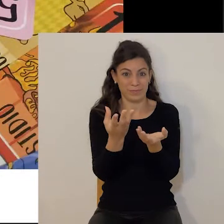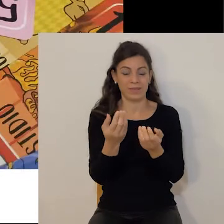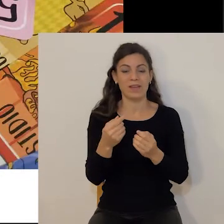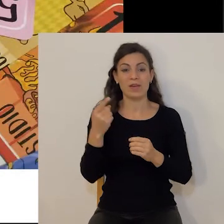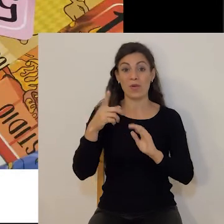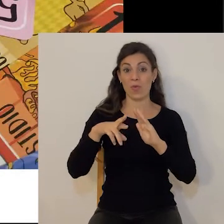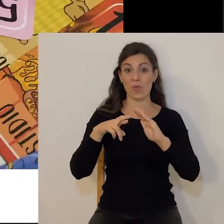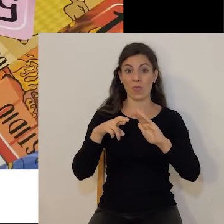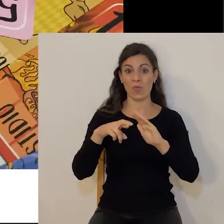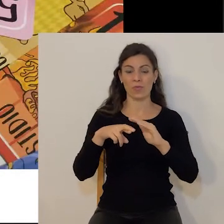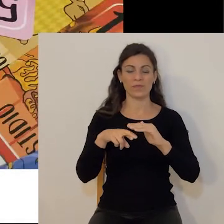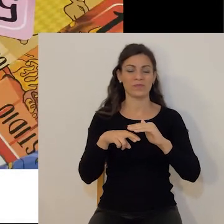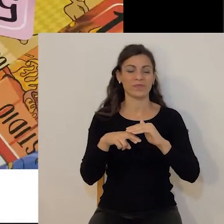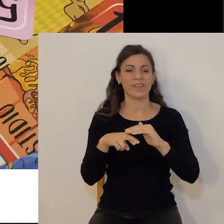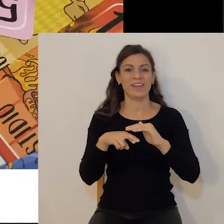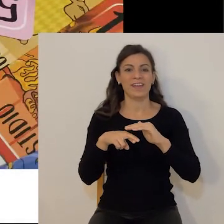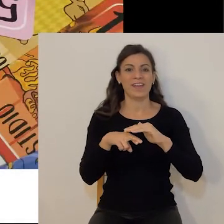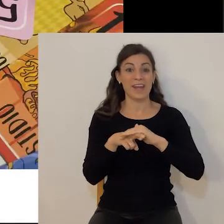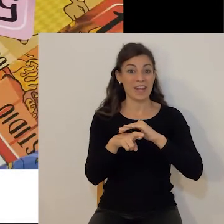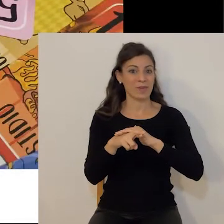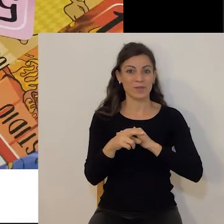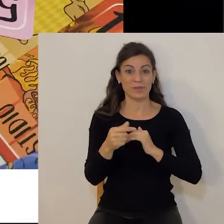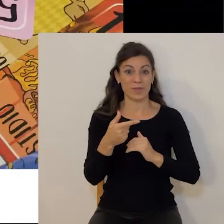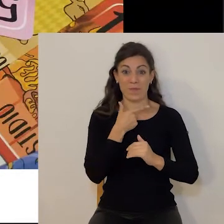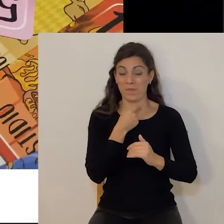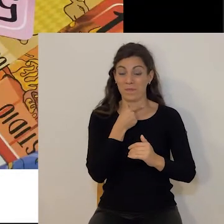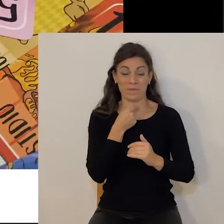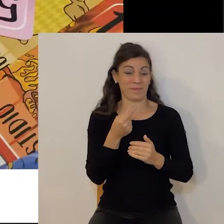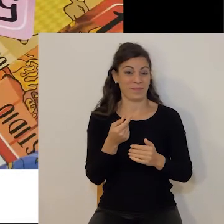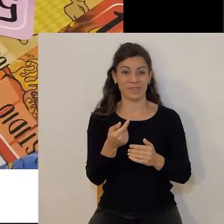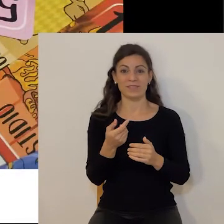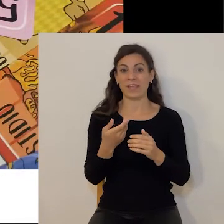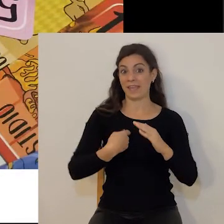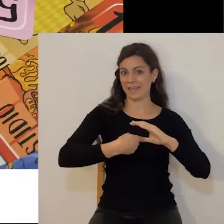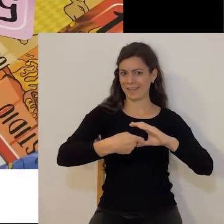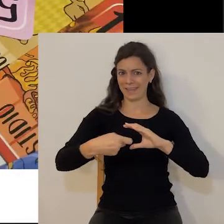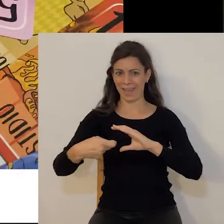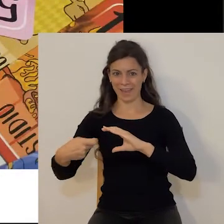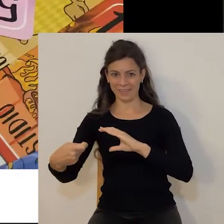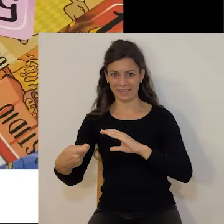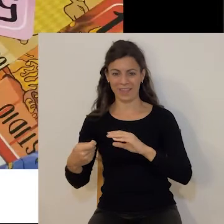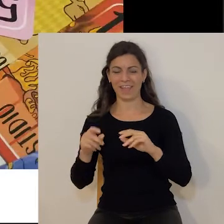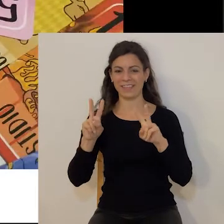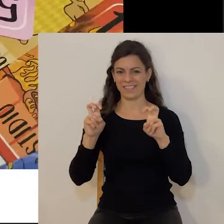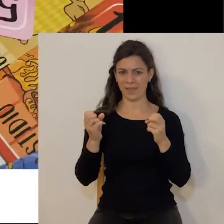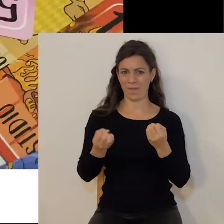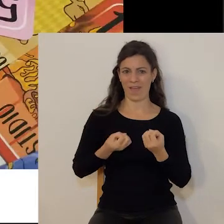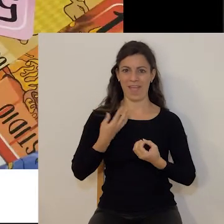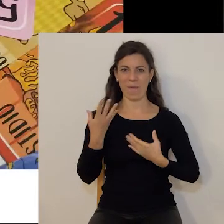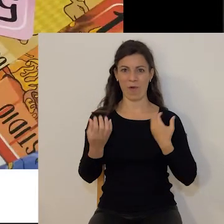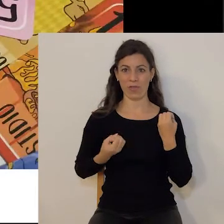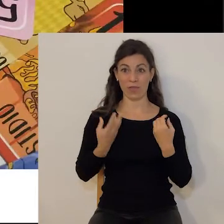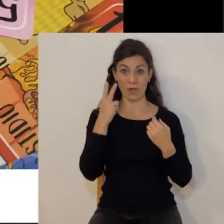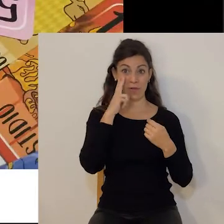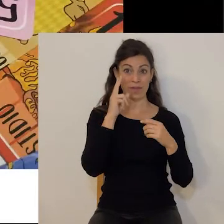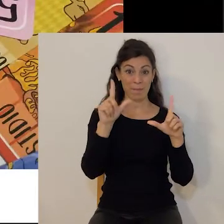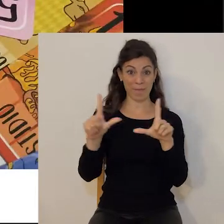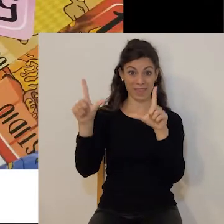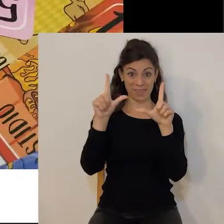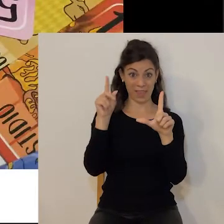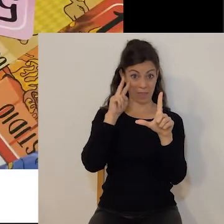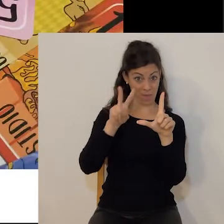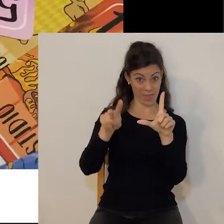los recursos favoritos míos es precisamente unas cartas de emoción, estas cartas que veis aquí en la